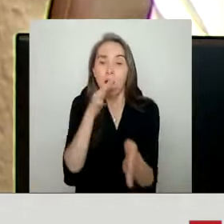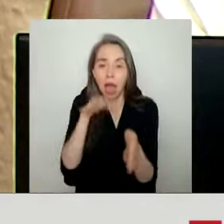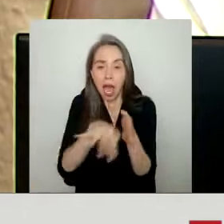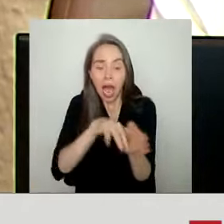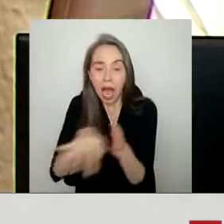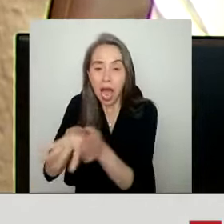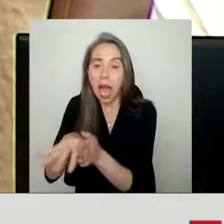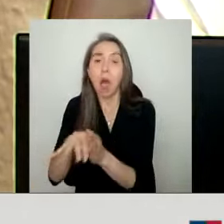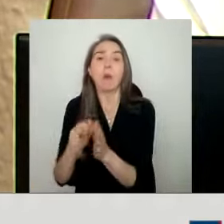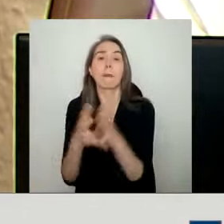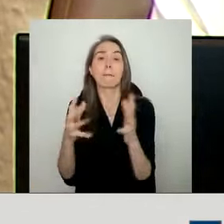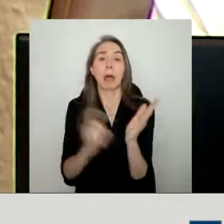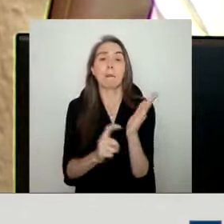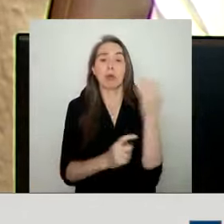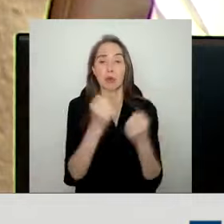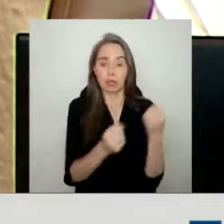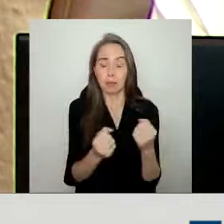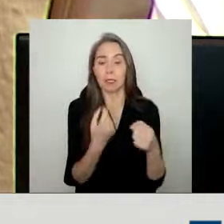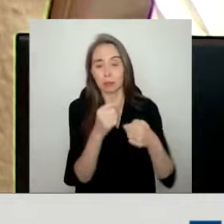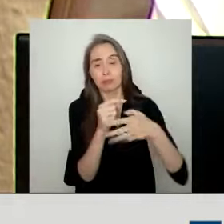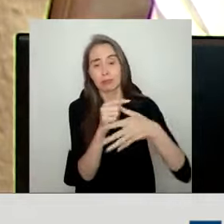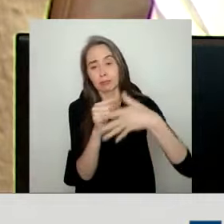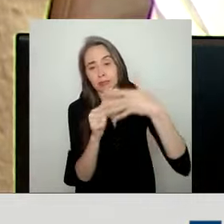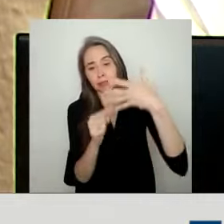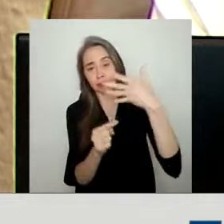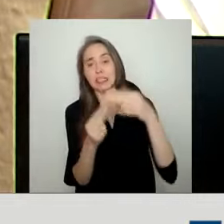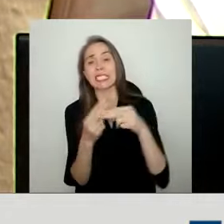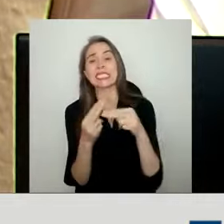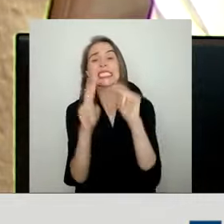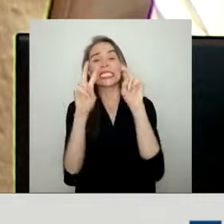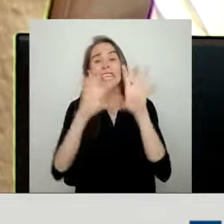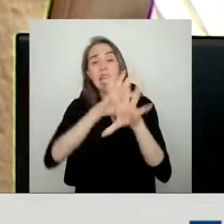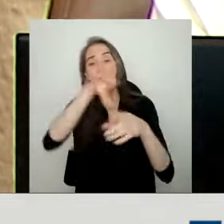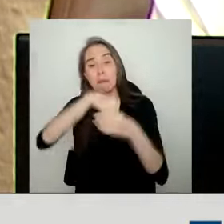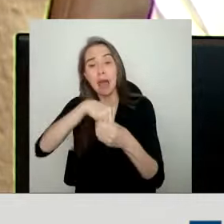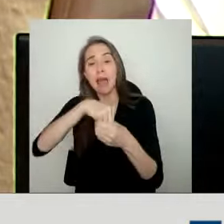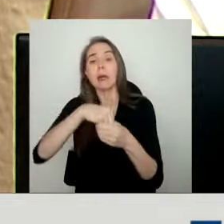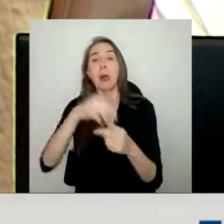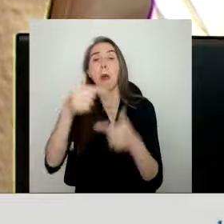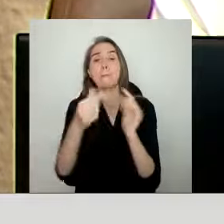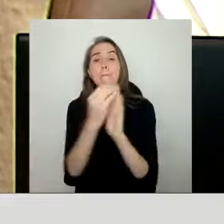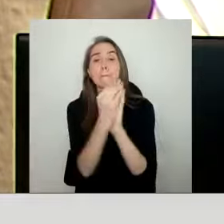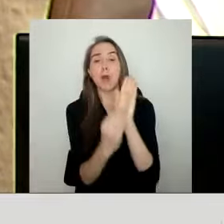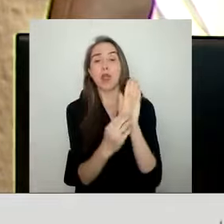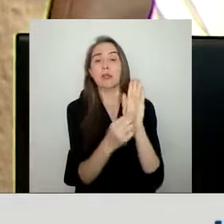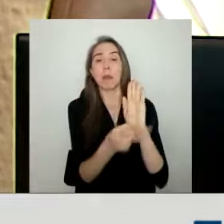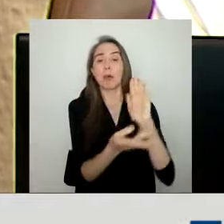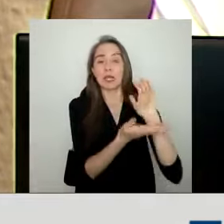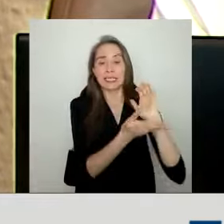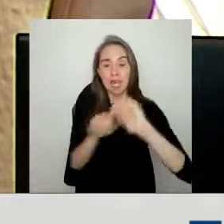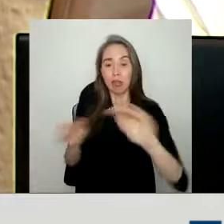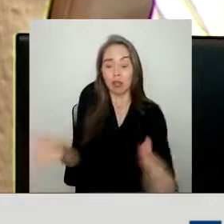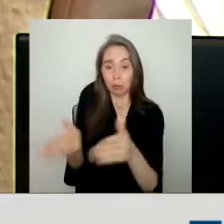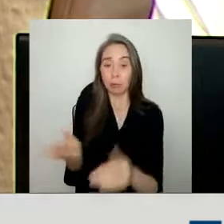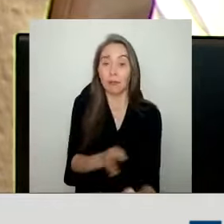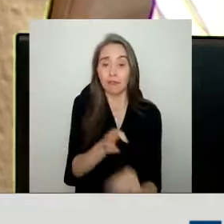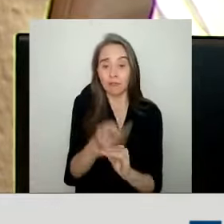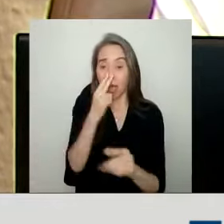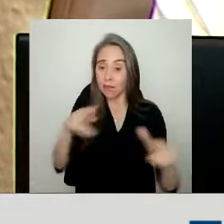es un sinnúmero de políticas públicas que se impulsan pero muchas veces en el propio territorio nos damos